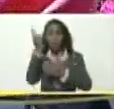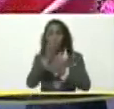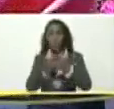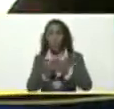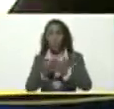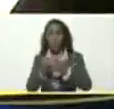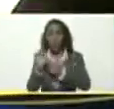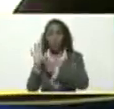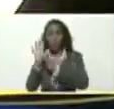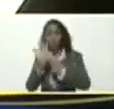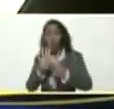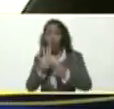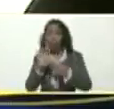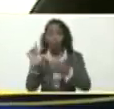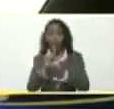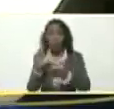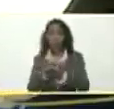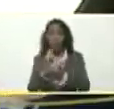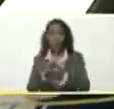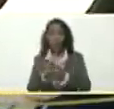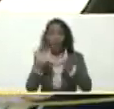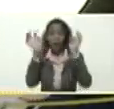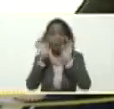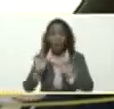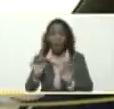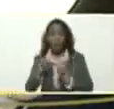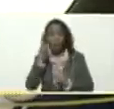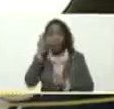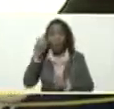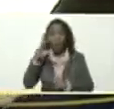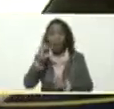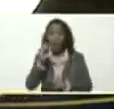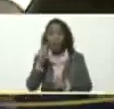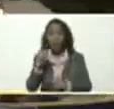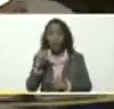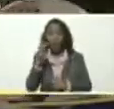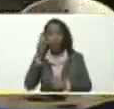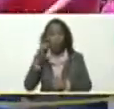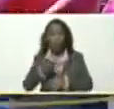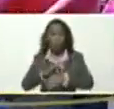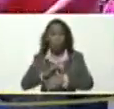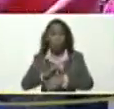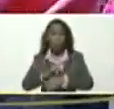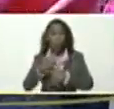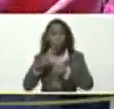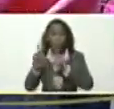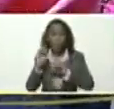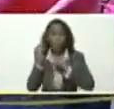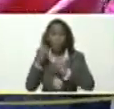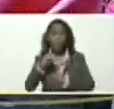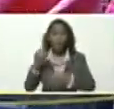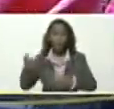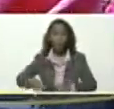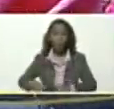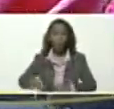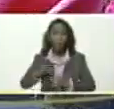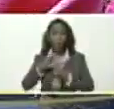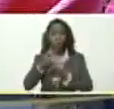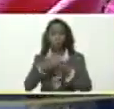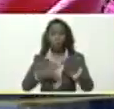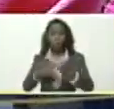ilustración del libro, Las Hazañas de Chango Carpio y Sete Cueros y Más Cuentos, Recibe por David Ávila, María